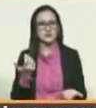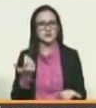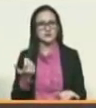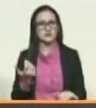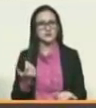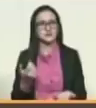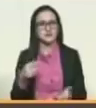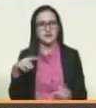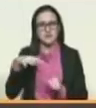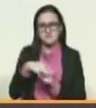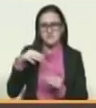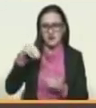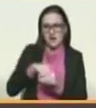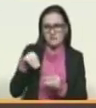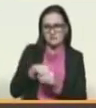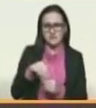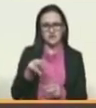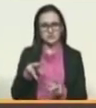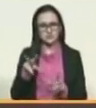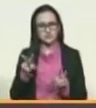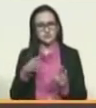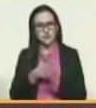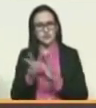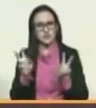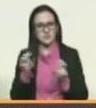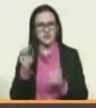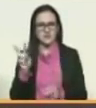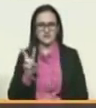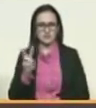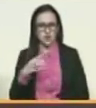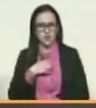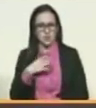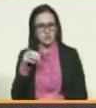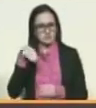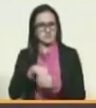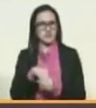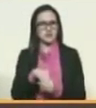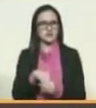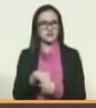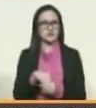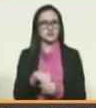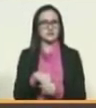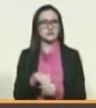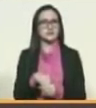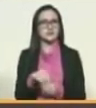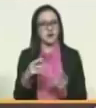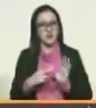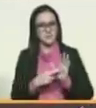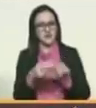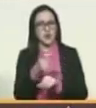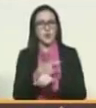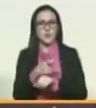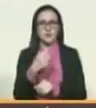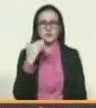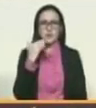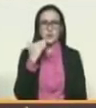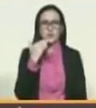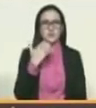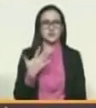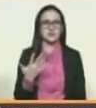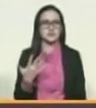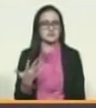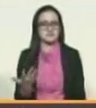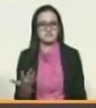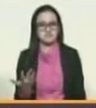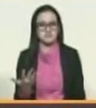impericia en el ejercicio de sus funciones. Él no puede venir a un país, por más representante del gobierno de los Estados Unidos que sea